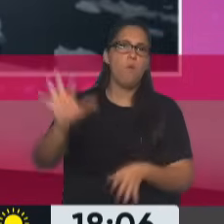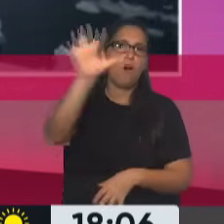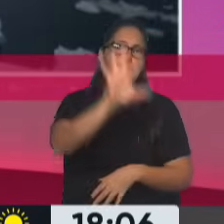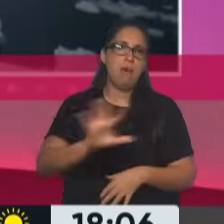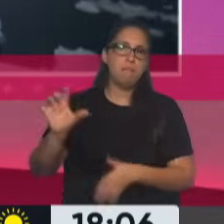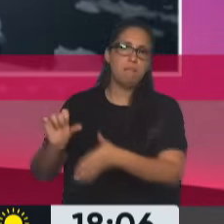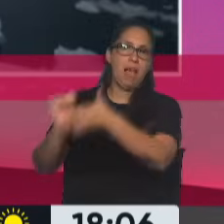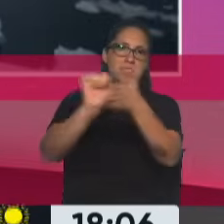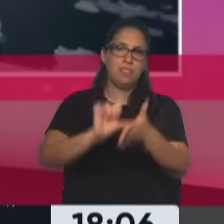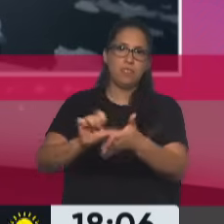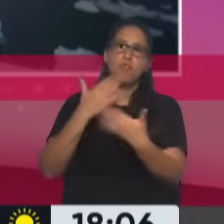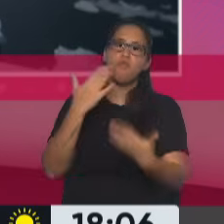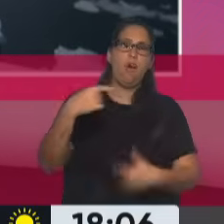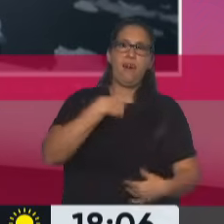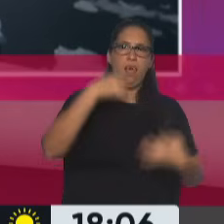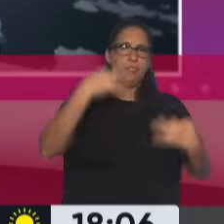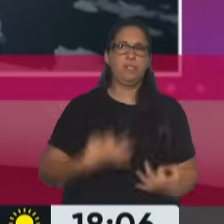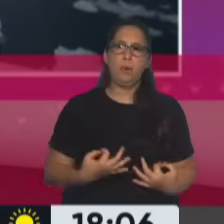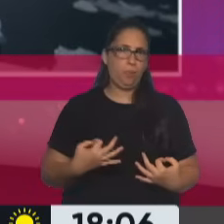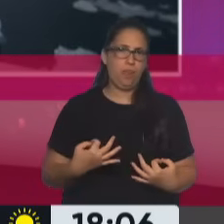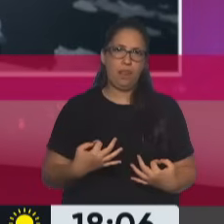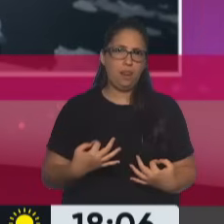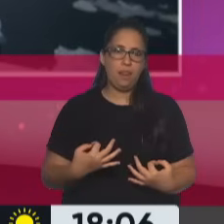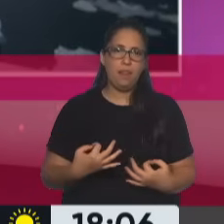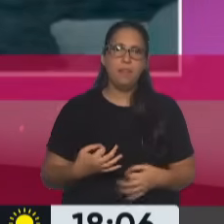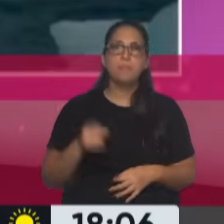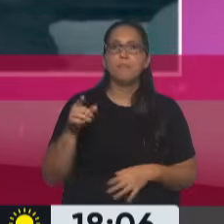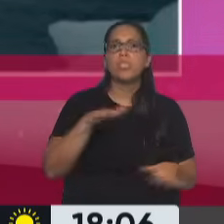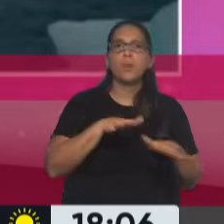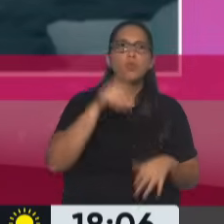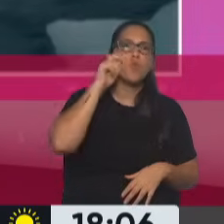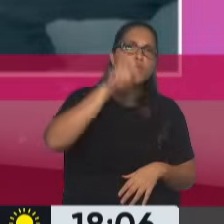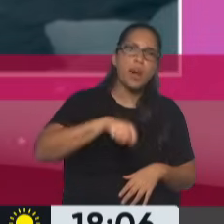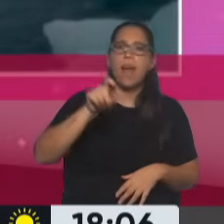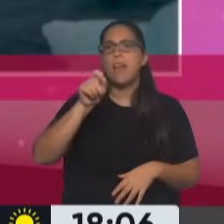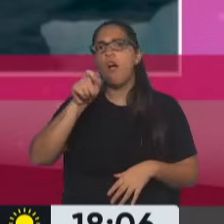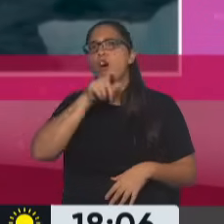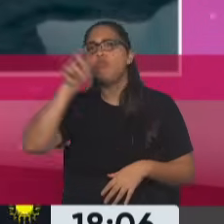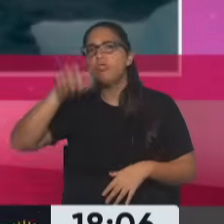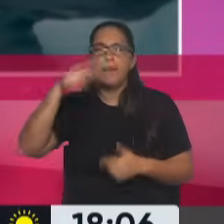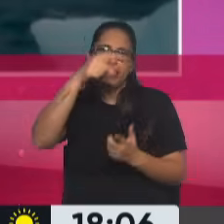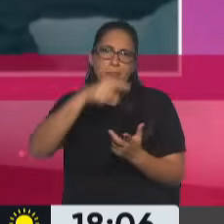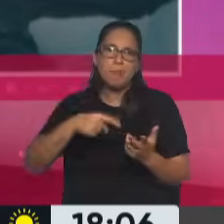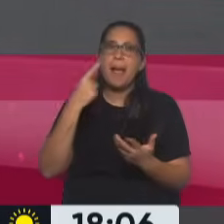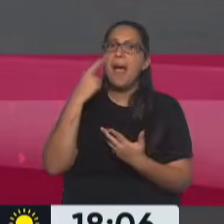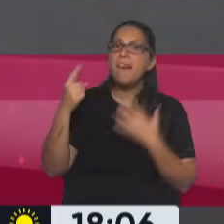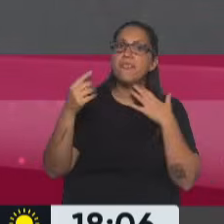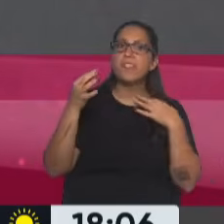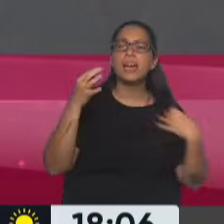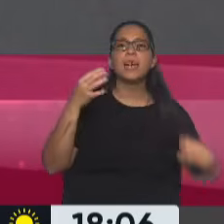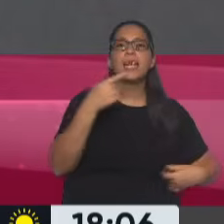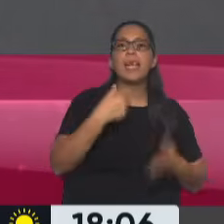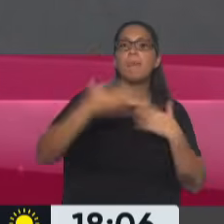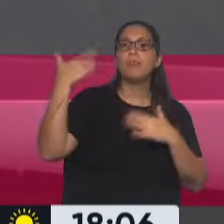con lo que tiene que ver, no solamente con Groenlandia, también con la situación en Ucrania y la OTAN en el medio. Bien, vamos a verlo a través de los testimonios. ¿Qué ocurría?